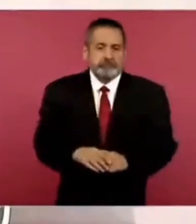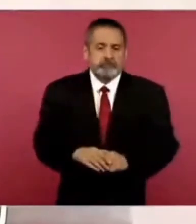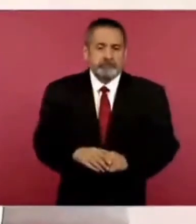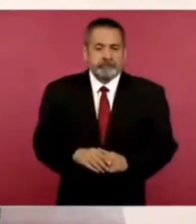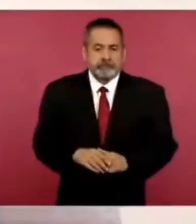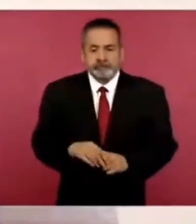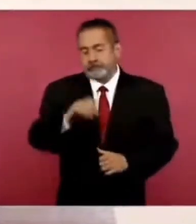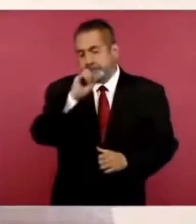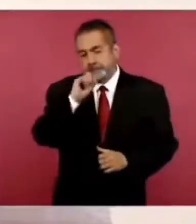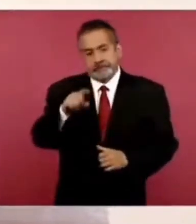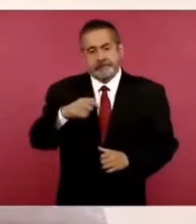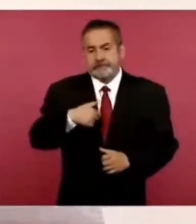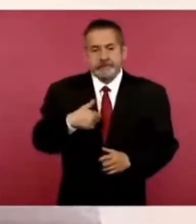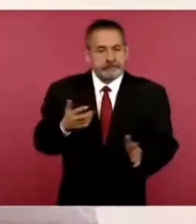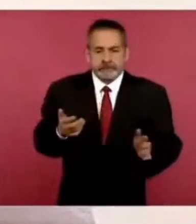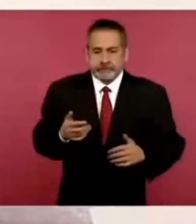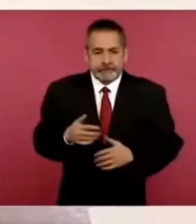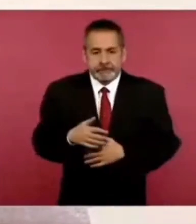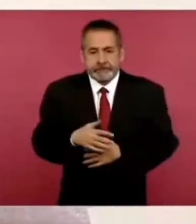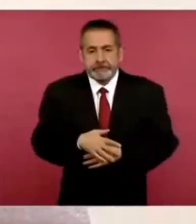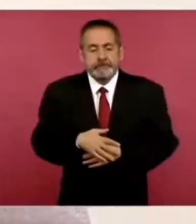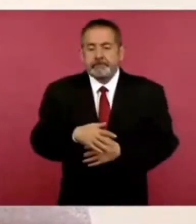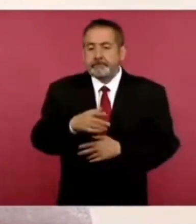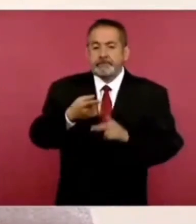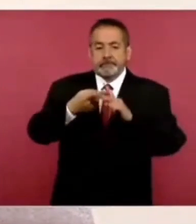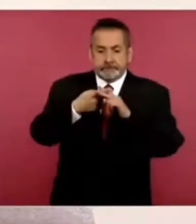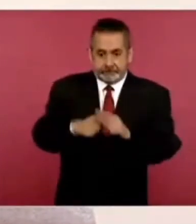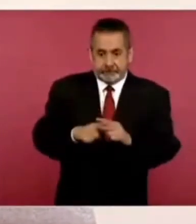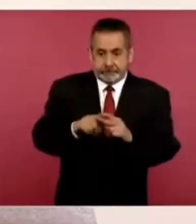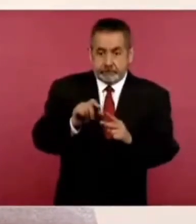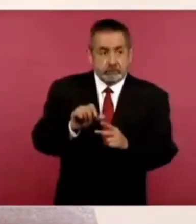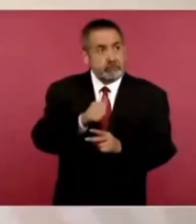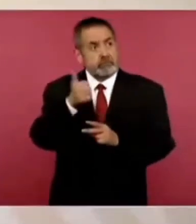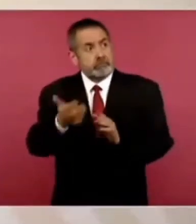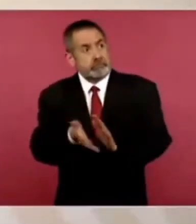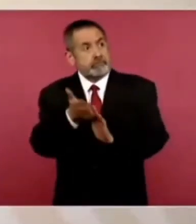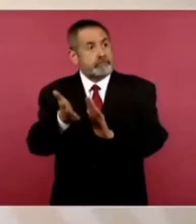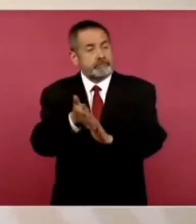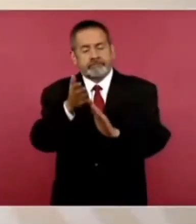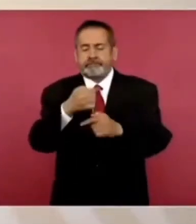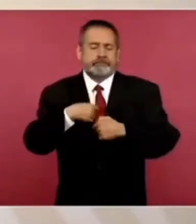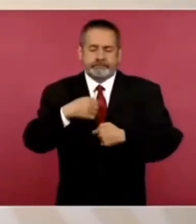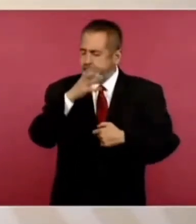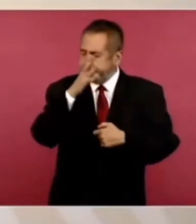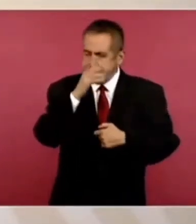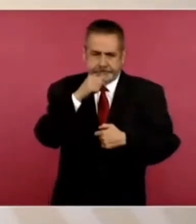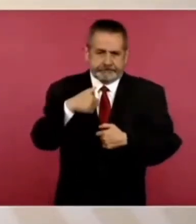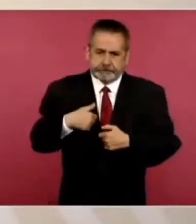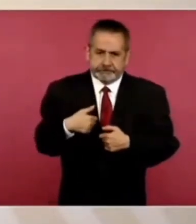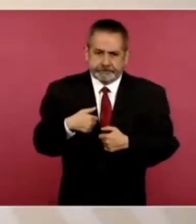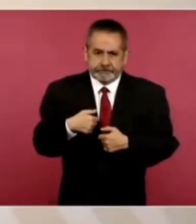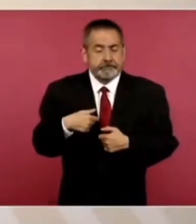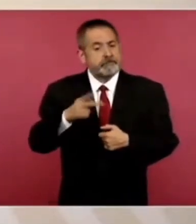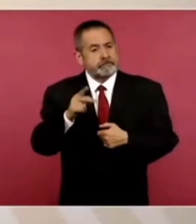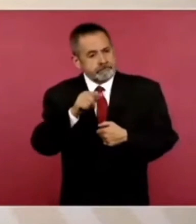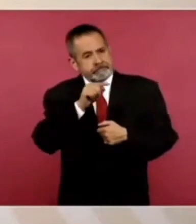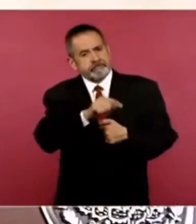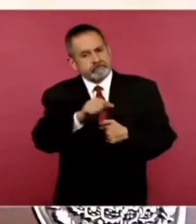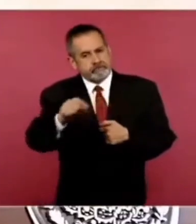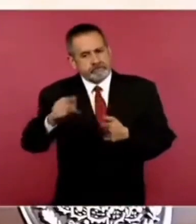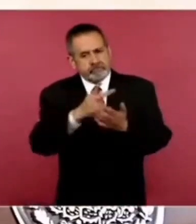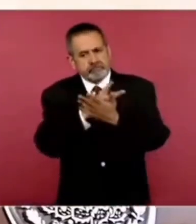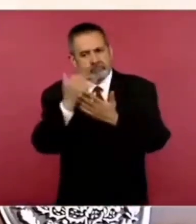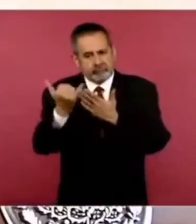ya no podría iniciar una obra así, pero sí son